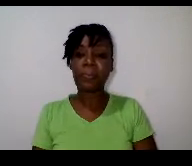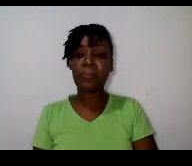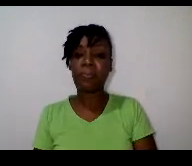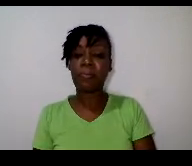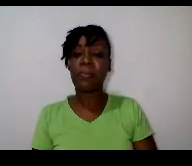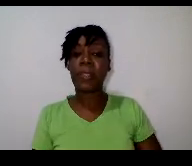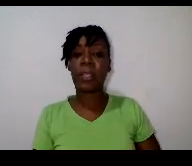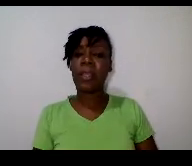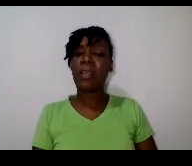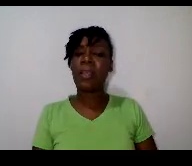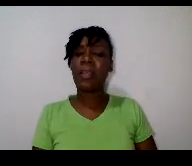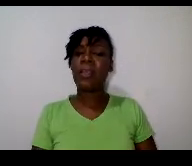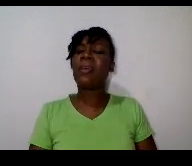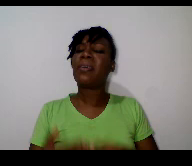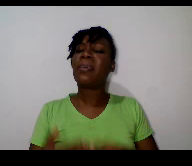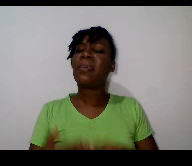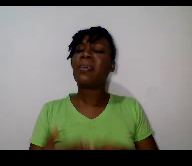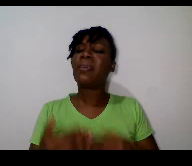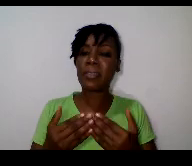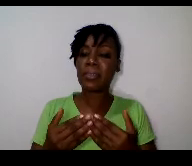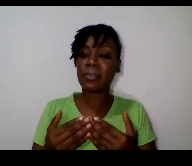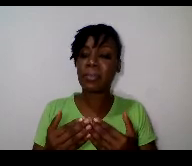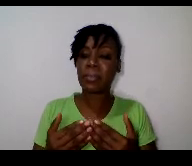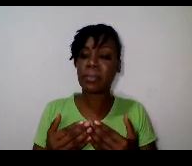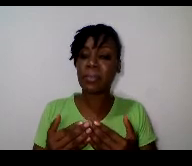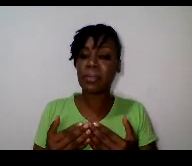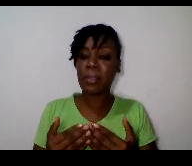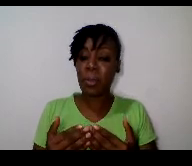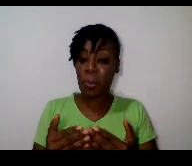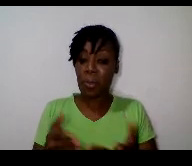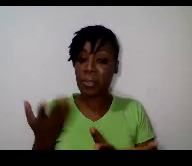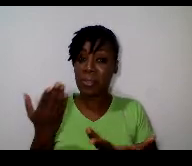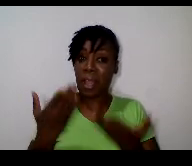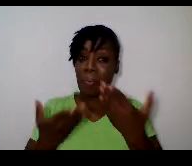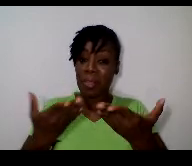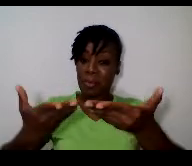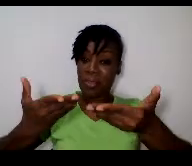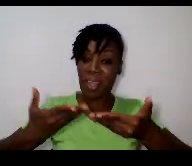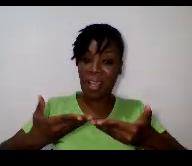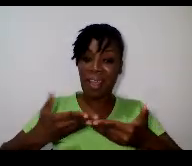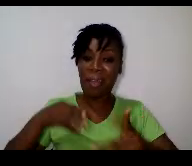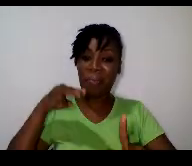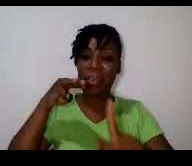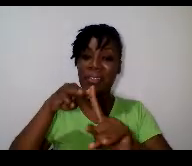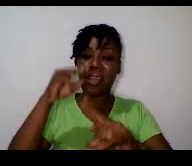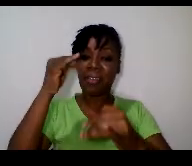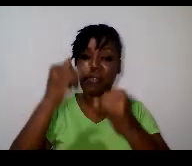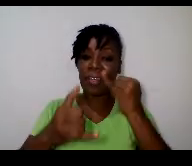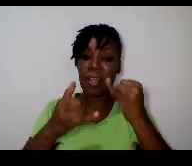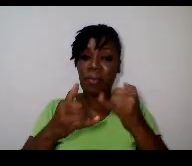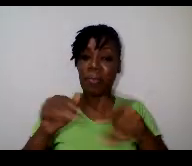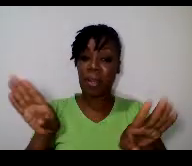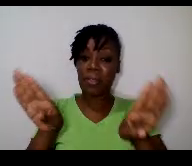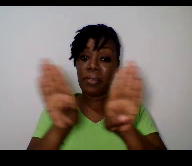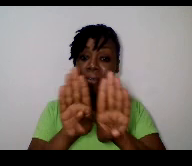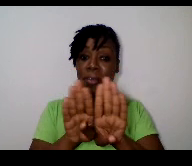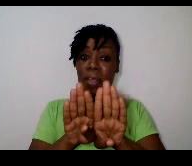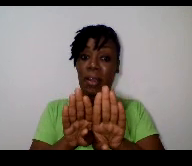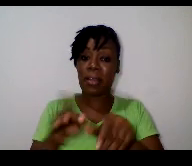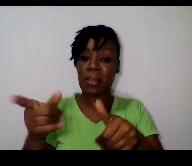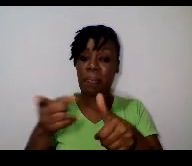Karina, le agradeceríamos si nos da un mensaje final ya para cerrar esta primera conferencia, Necesidades Básicas del